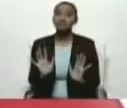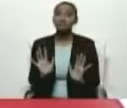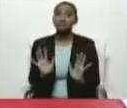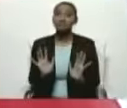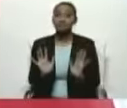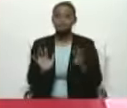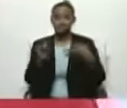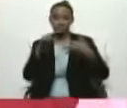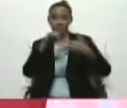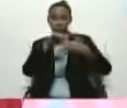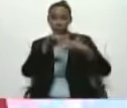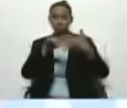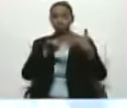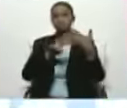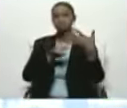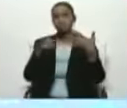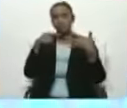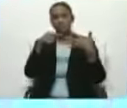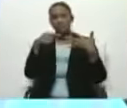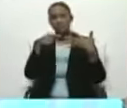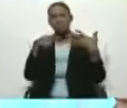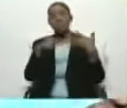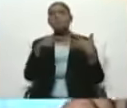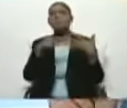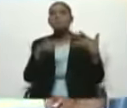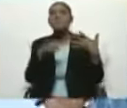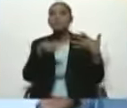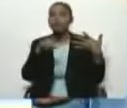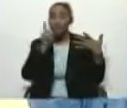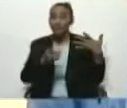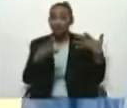Las del medio, nosotros tenemos que conquistarlas.